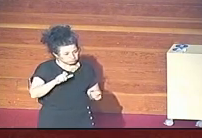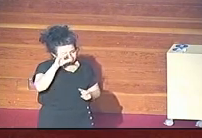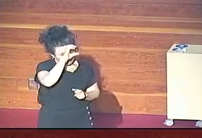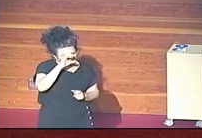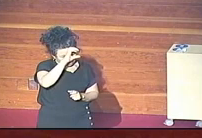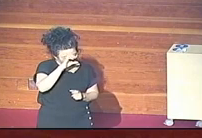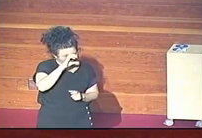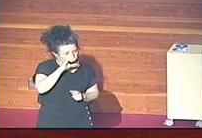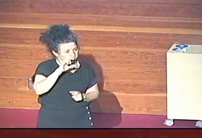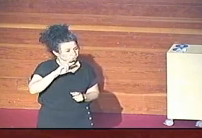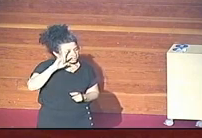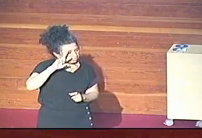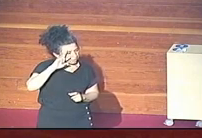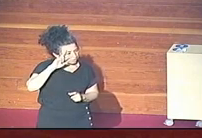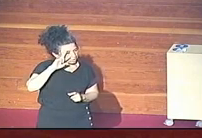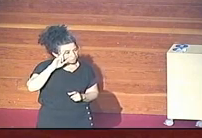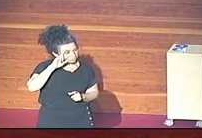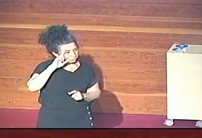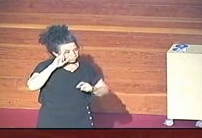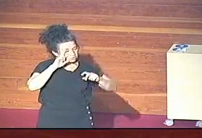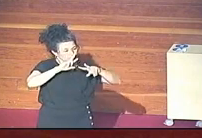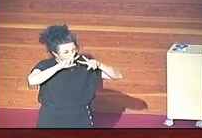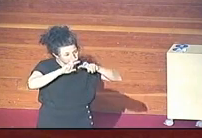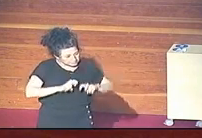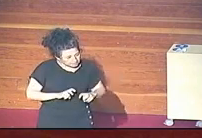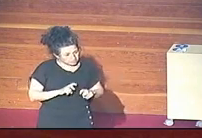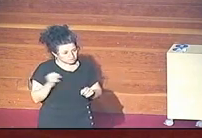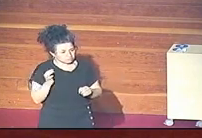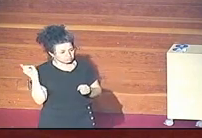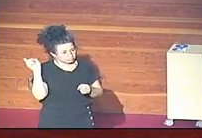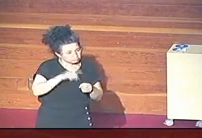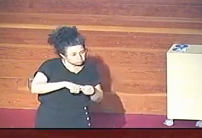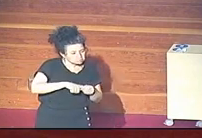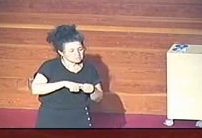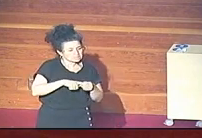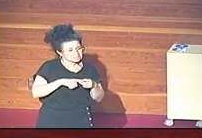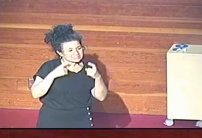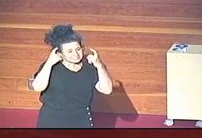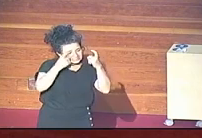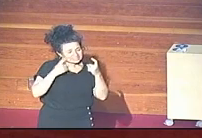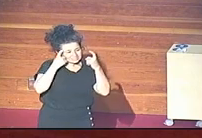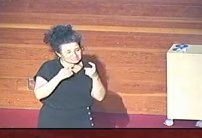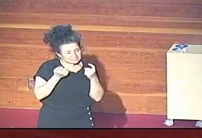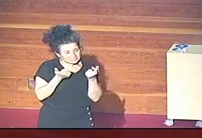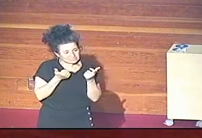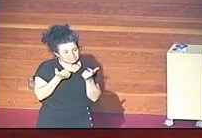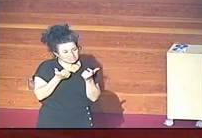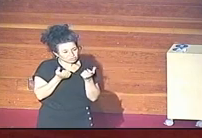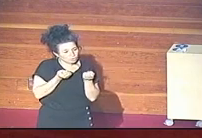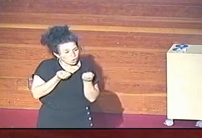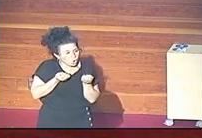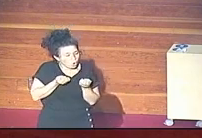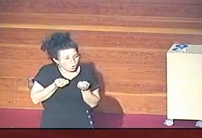haya e investigadores que se impliquen y que intenten hacer como una comunicación